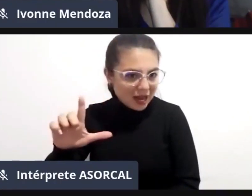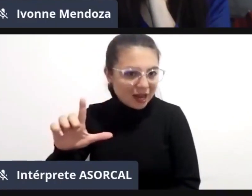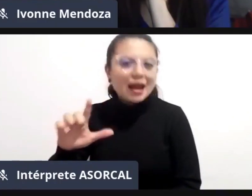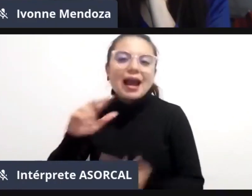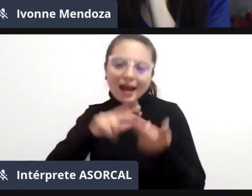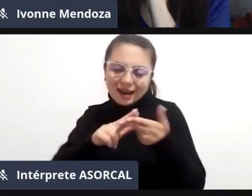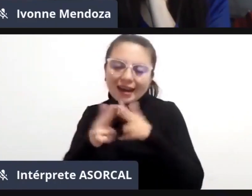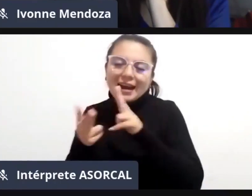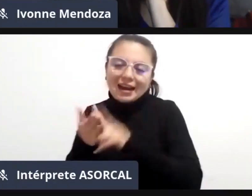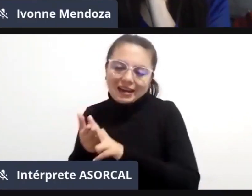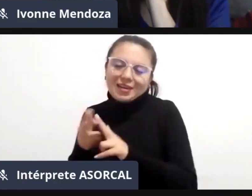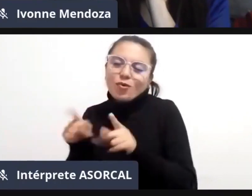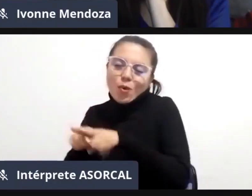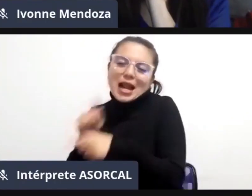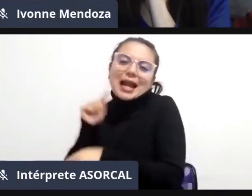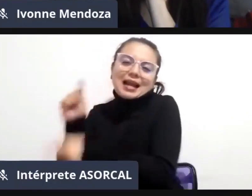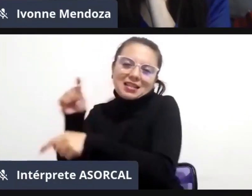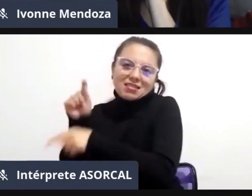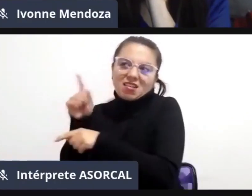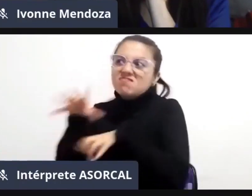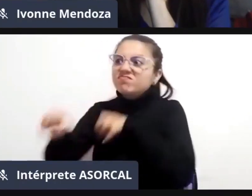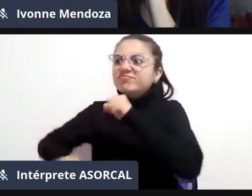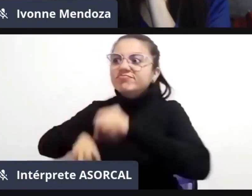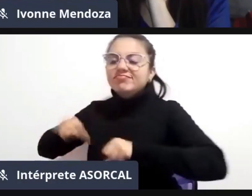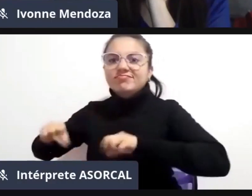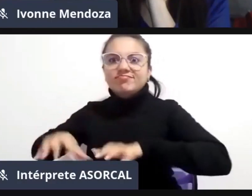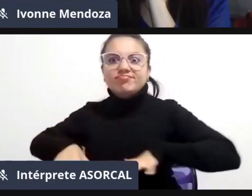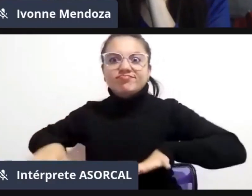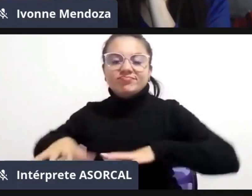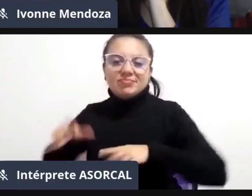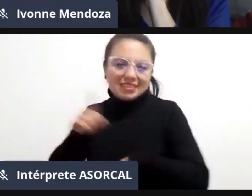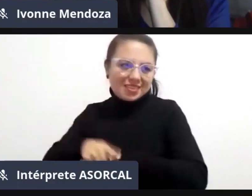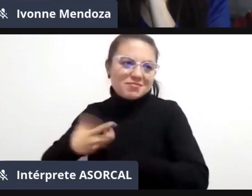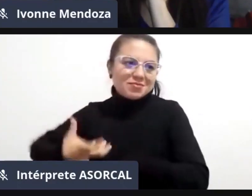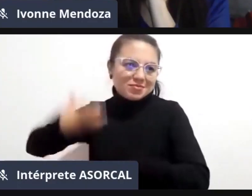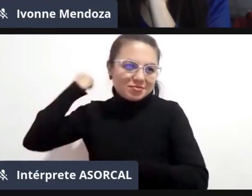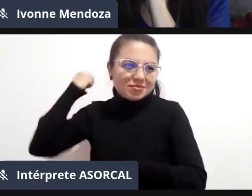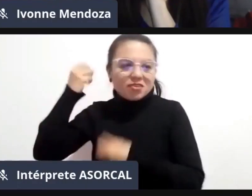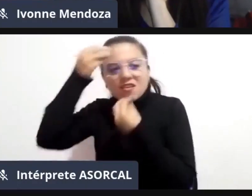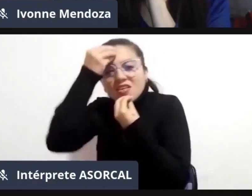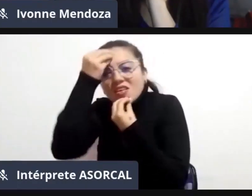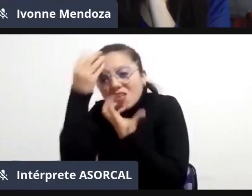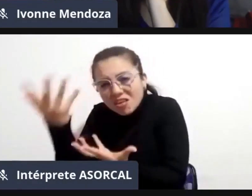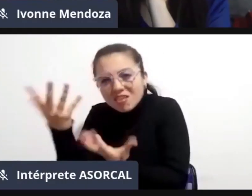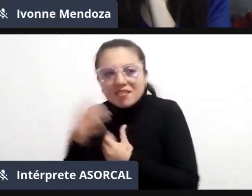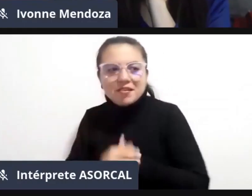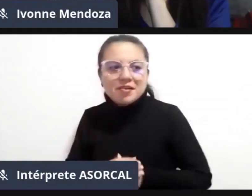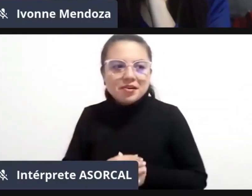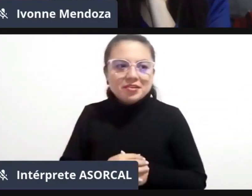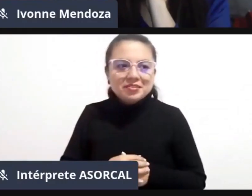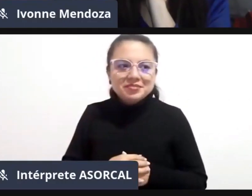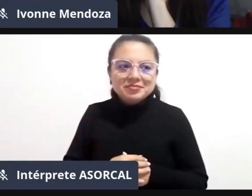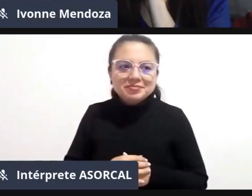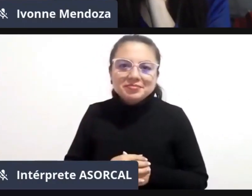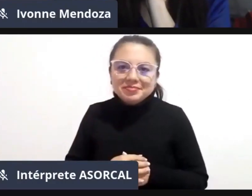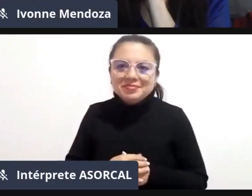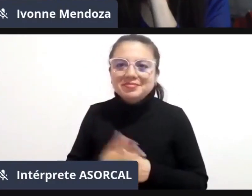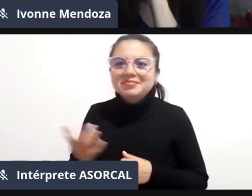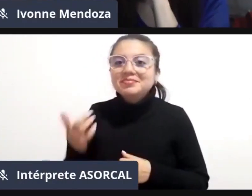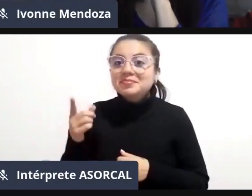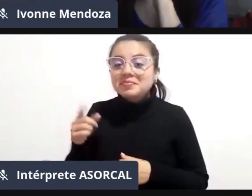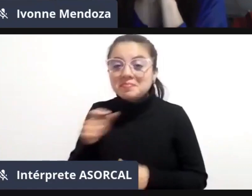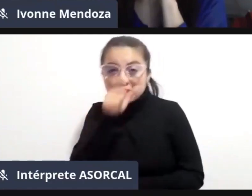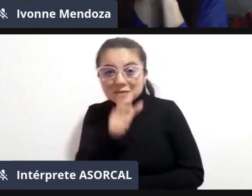con esto, Yacuría tuvo una gran influencia. Su asesinato significó, creo yo, la